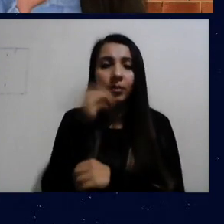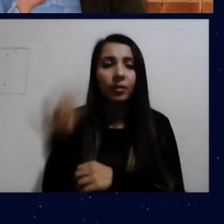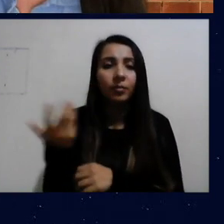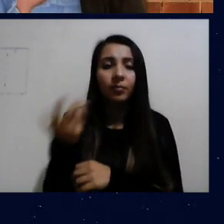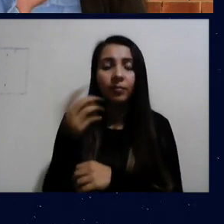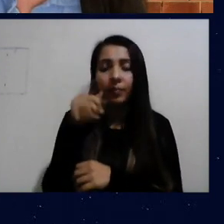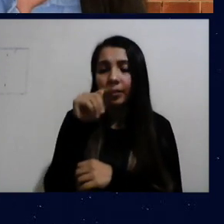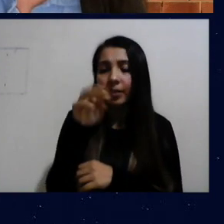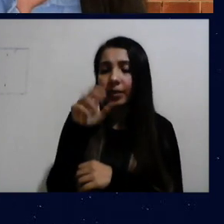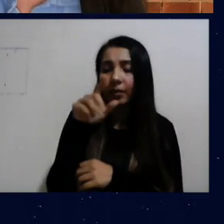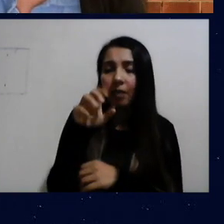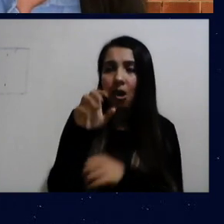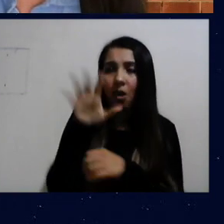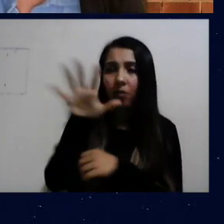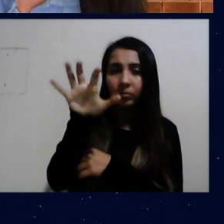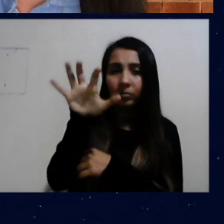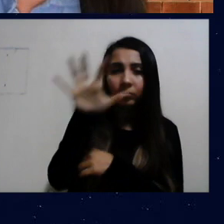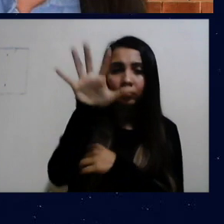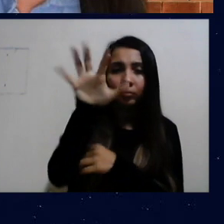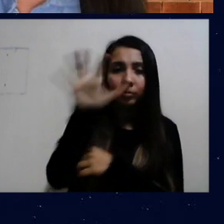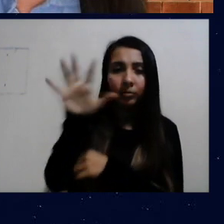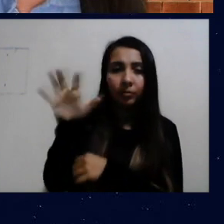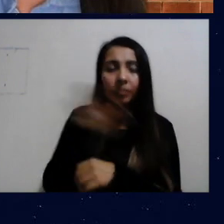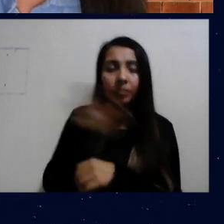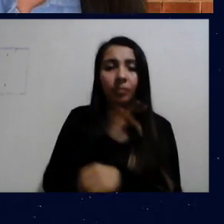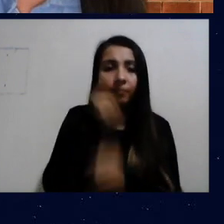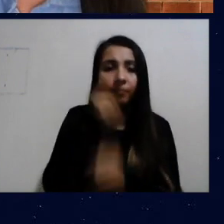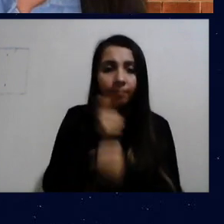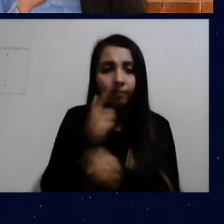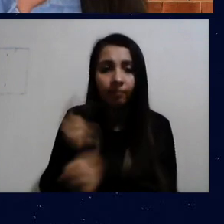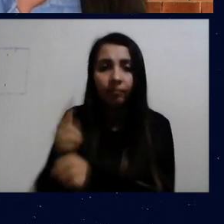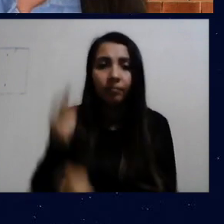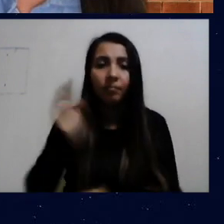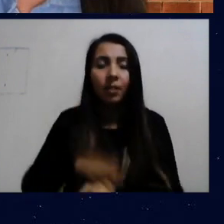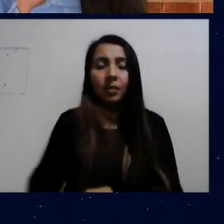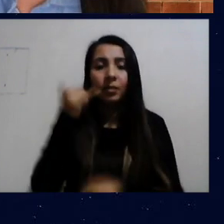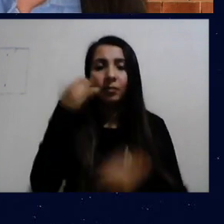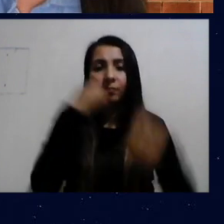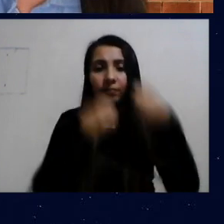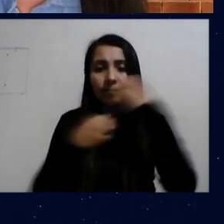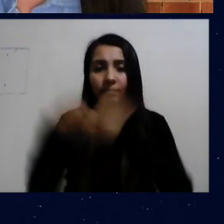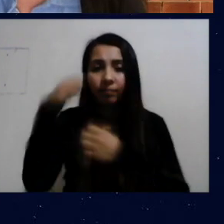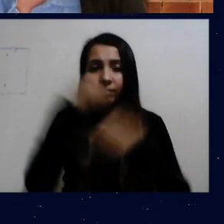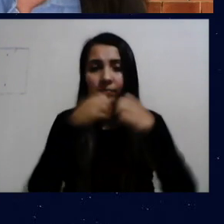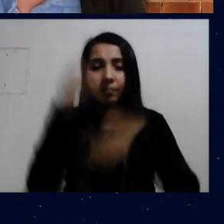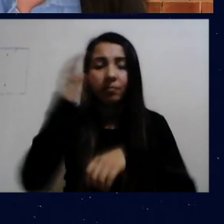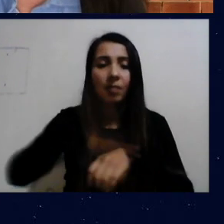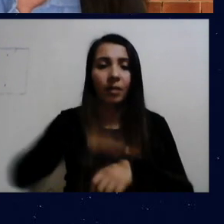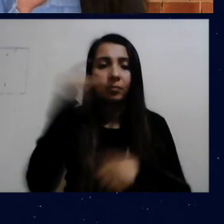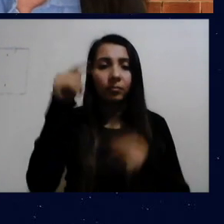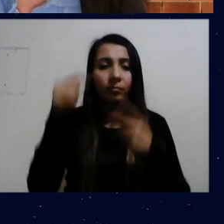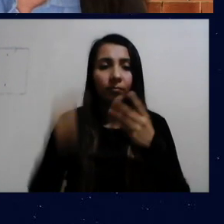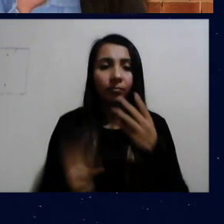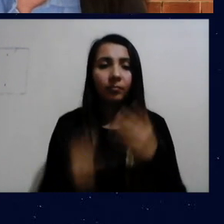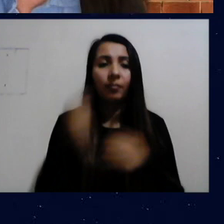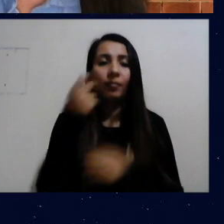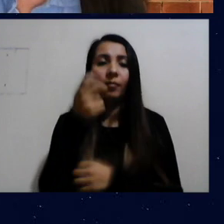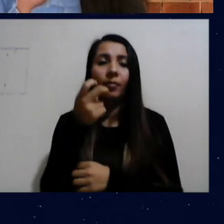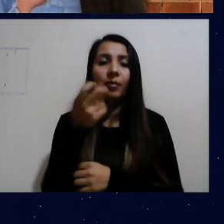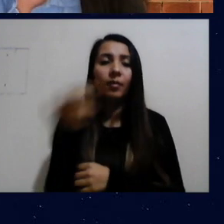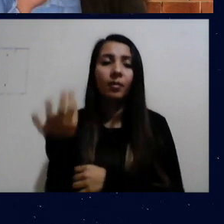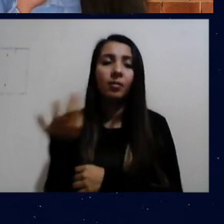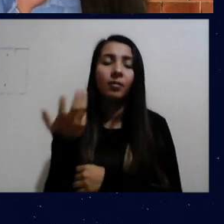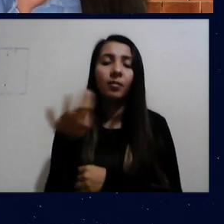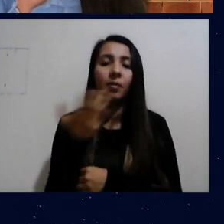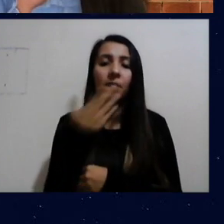más objetos. Y eso es lo bueno que tiene la alanina, porque la alanina tiene una señal